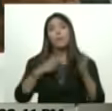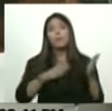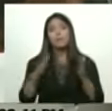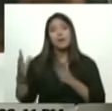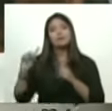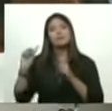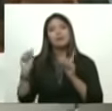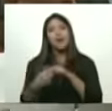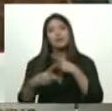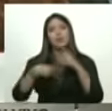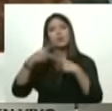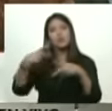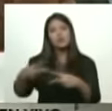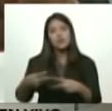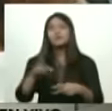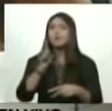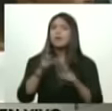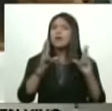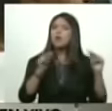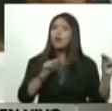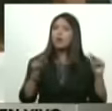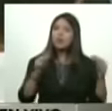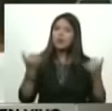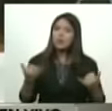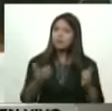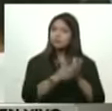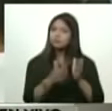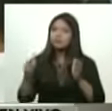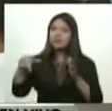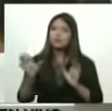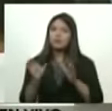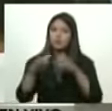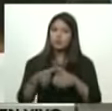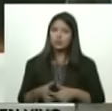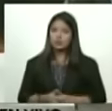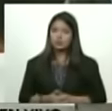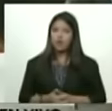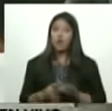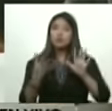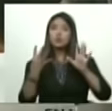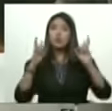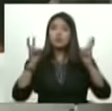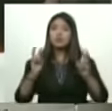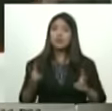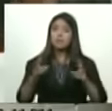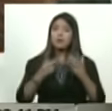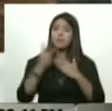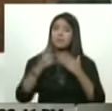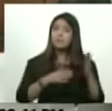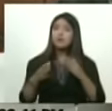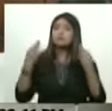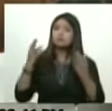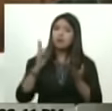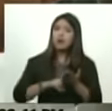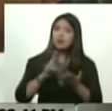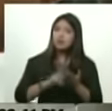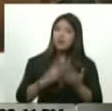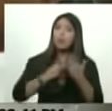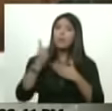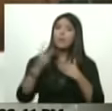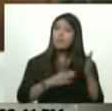de procesos. Eso también lo trataba durante esta reunión de 9 motores estratégicos. Esto para garantizar un